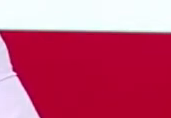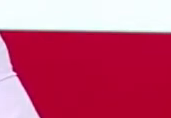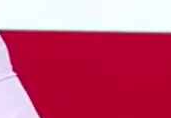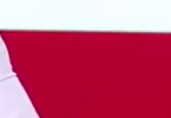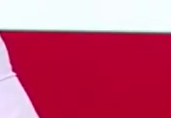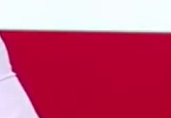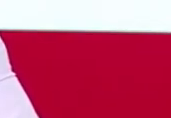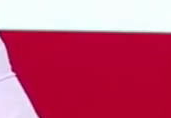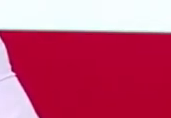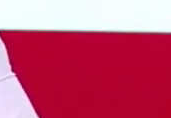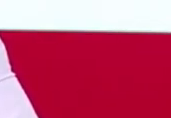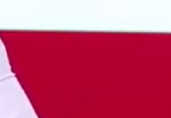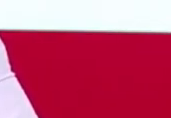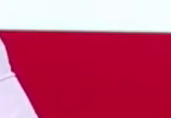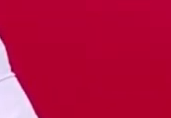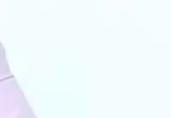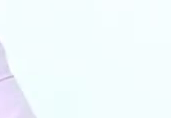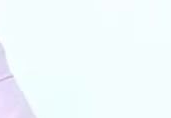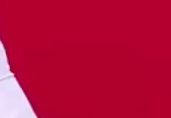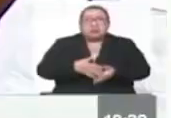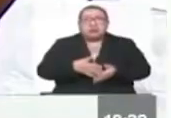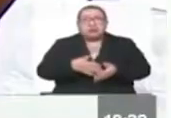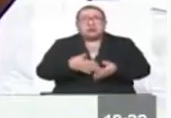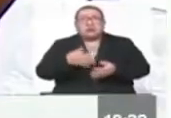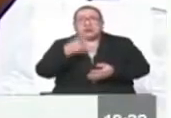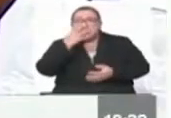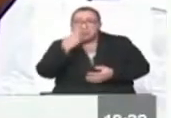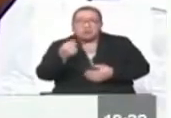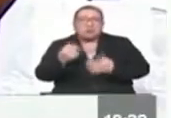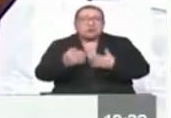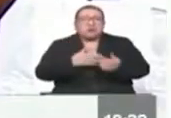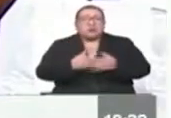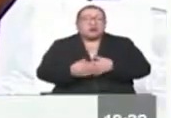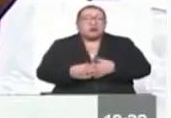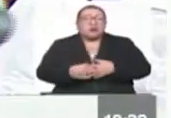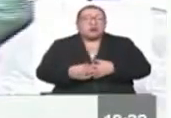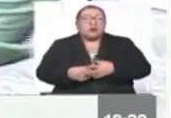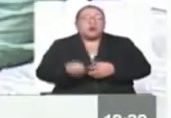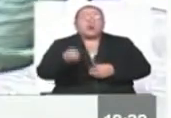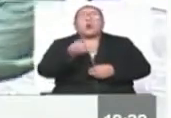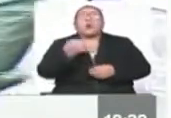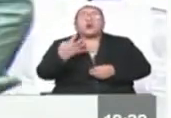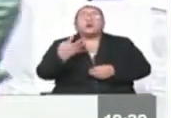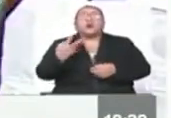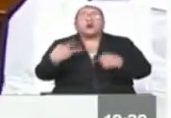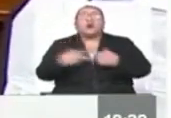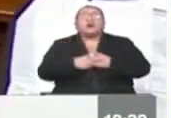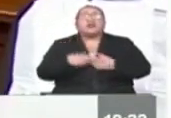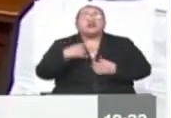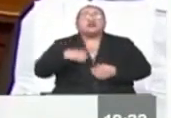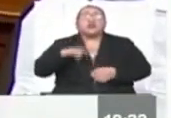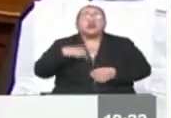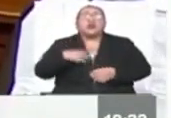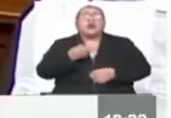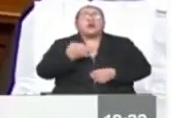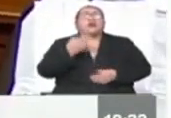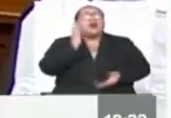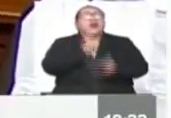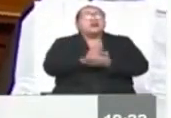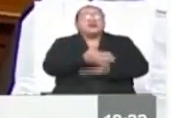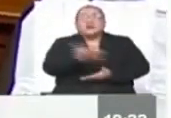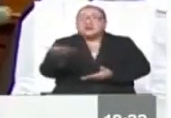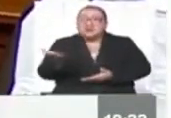ensa con ella escuchemos Cuántos Mochas sueldos ha habido en el congreso a quién se ha